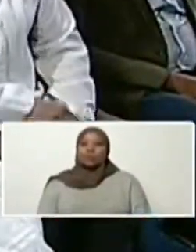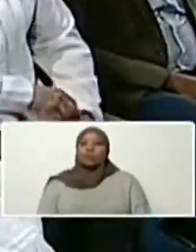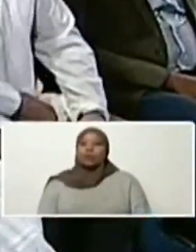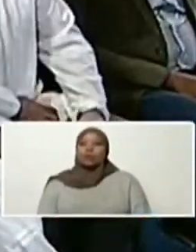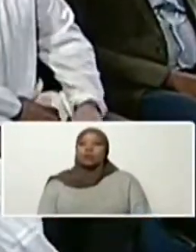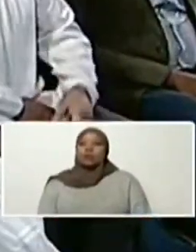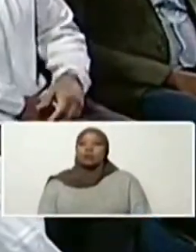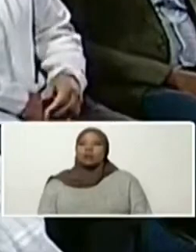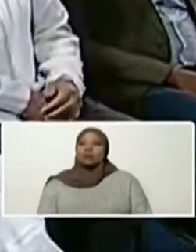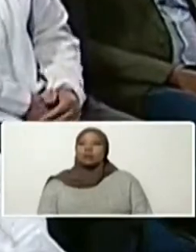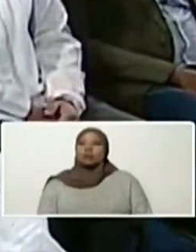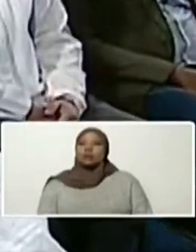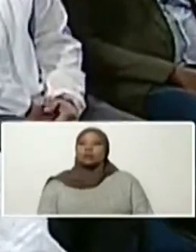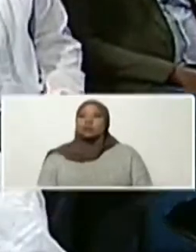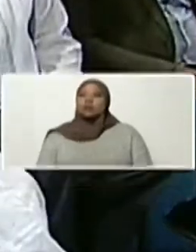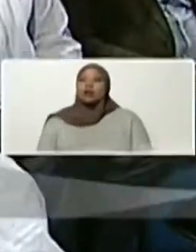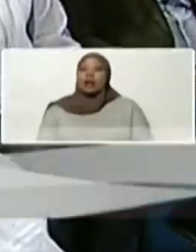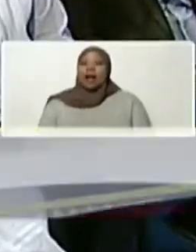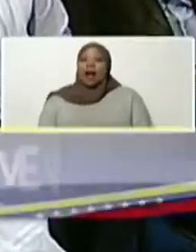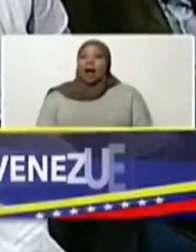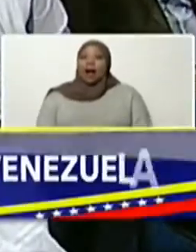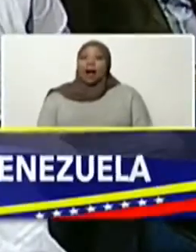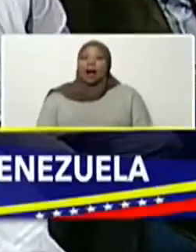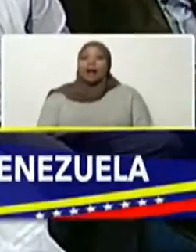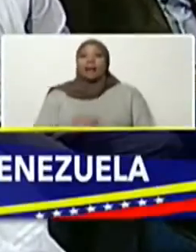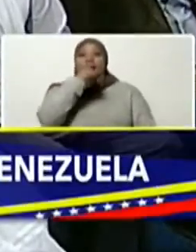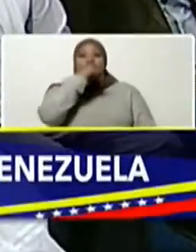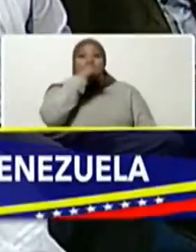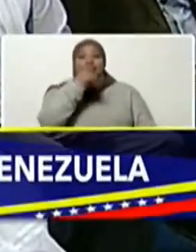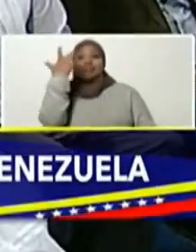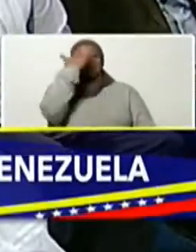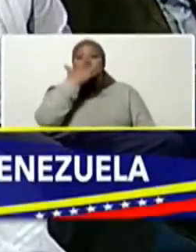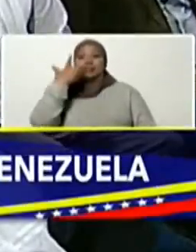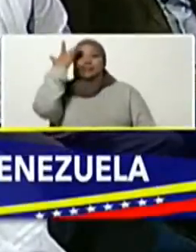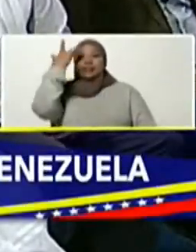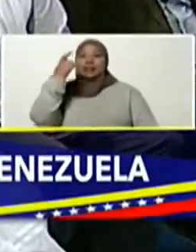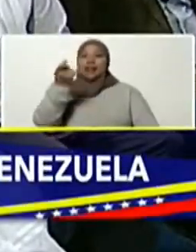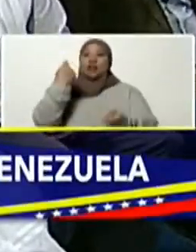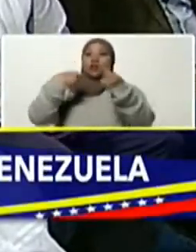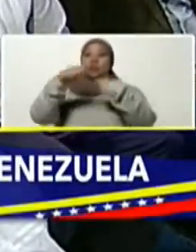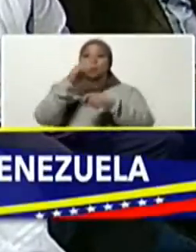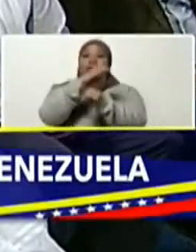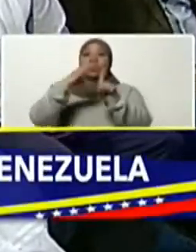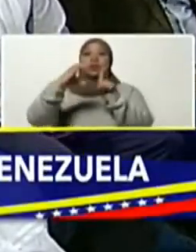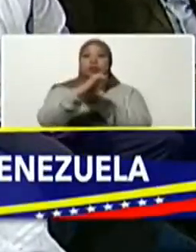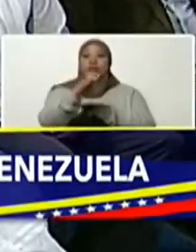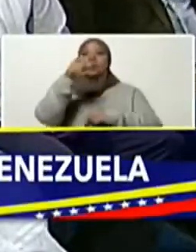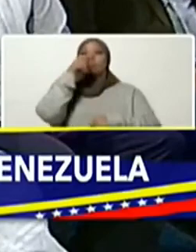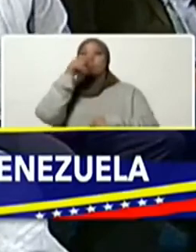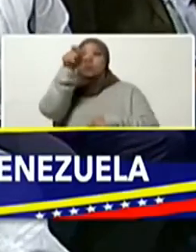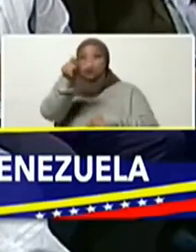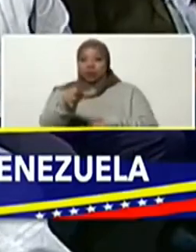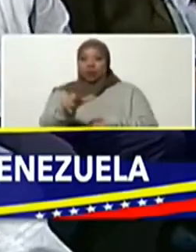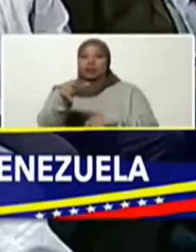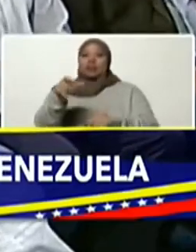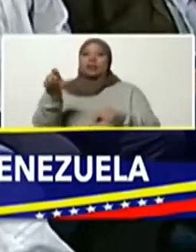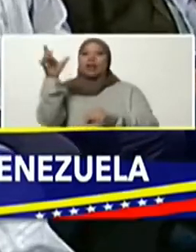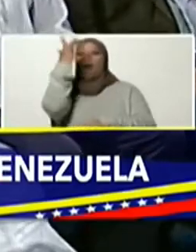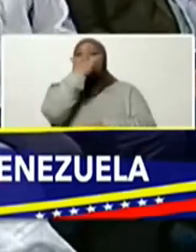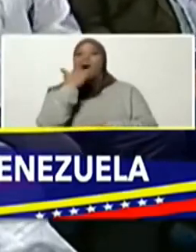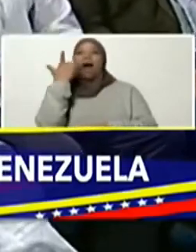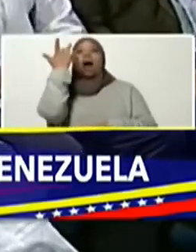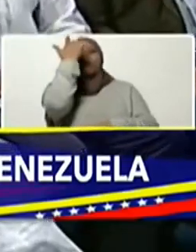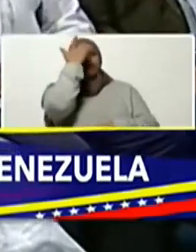Leer descoloniza. Así lo destacó el viceministro del Fomento a la Economía Cultural, Raúl Casal. África tiene